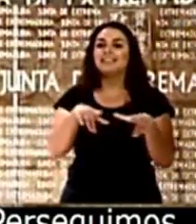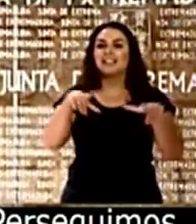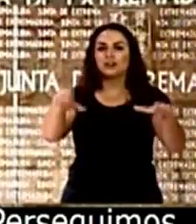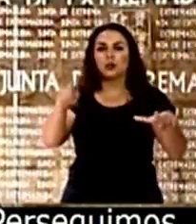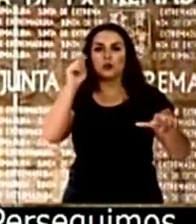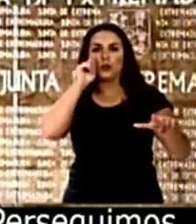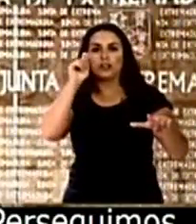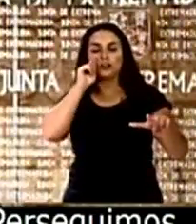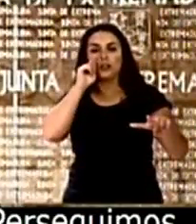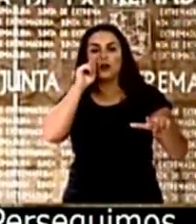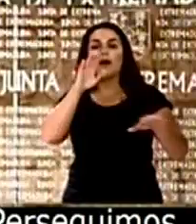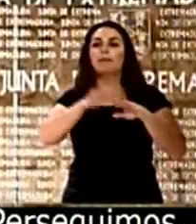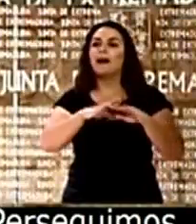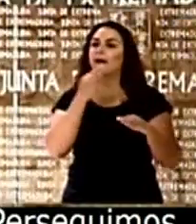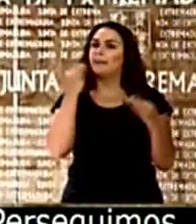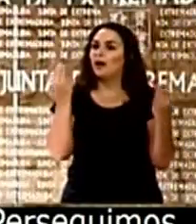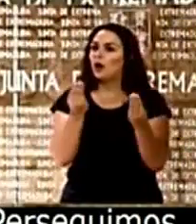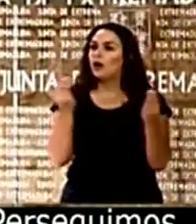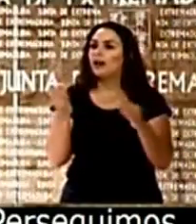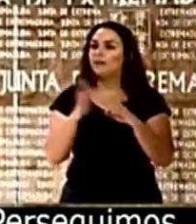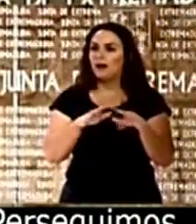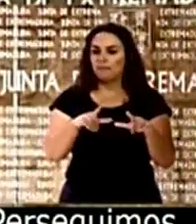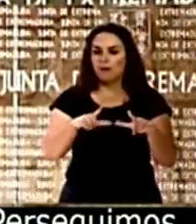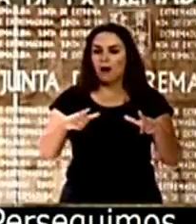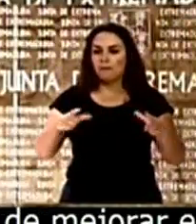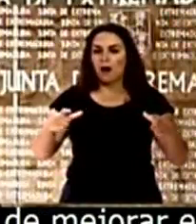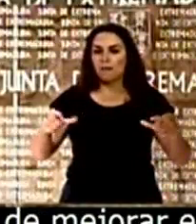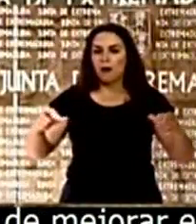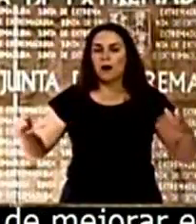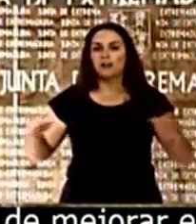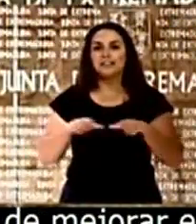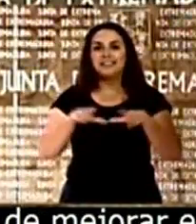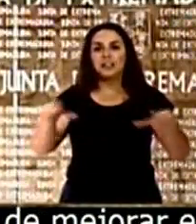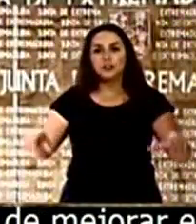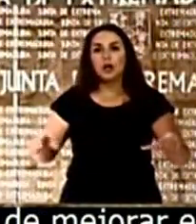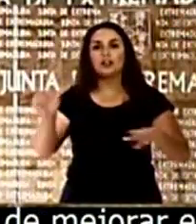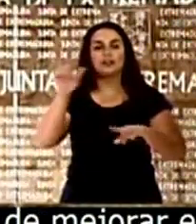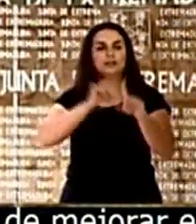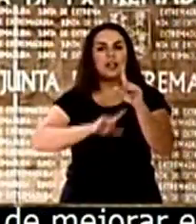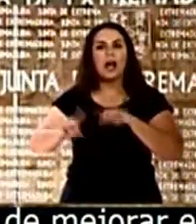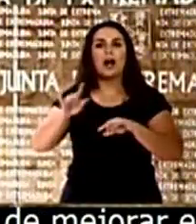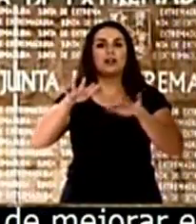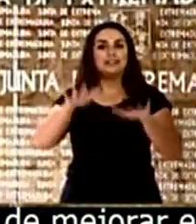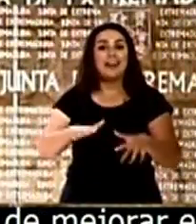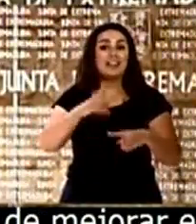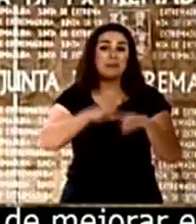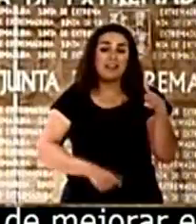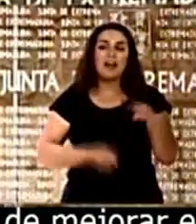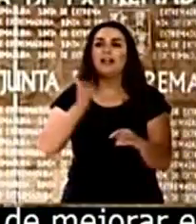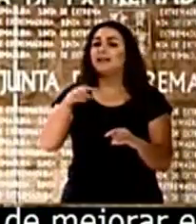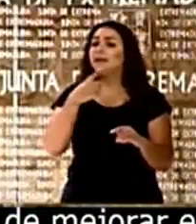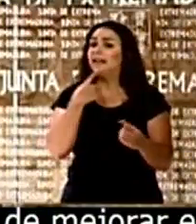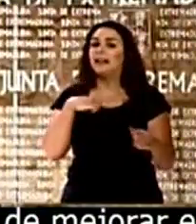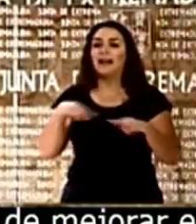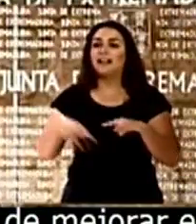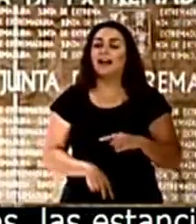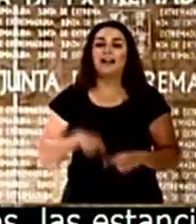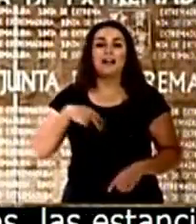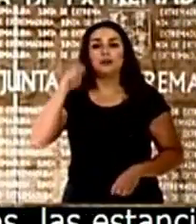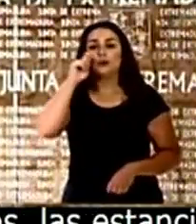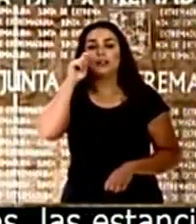turístico, de mejorar e incrementar las magnitudes del sector, de viajeros, la estancia media y lo que siempre desde la Dirección General de